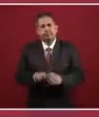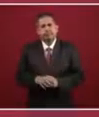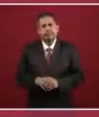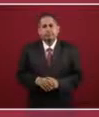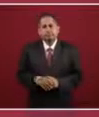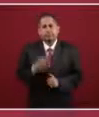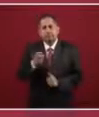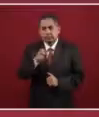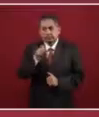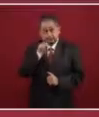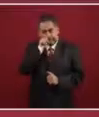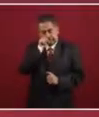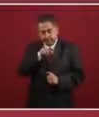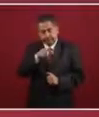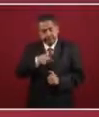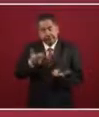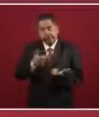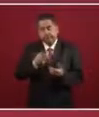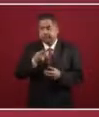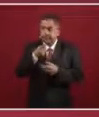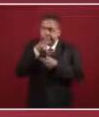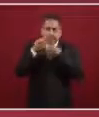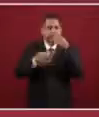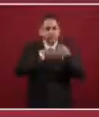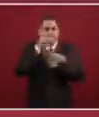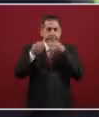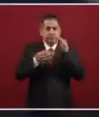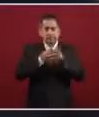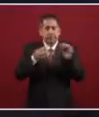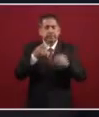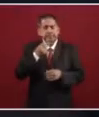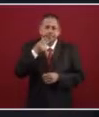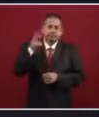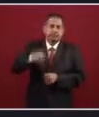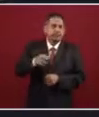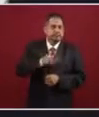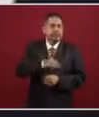Y eso es lo que estoy haciendo. Y como